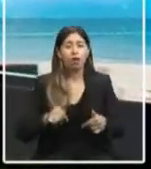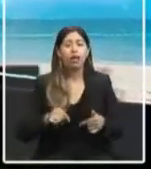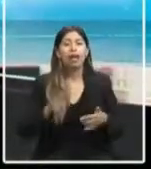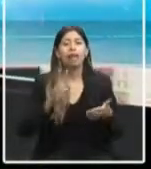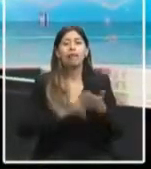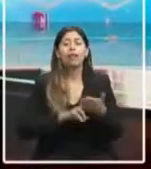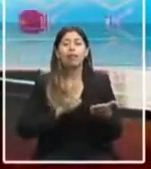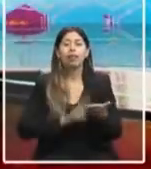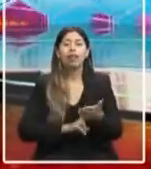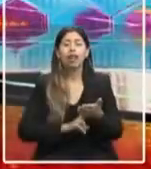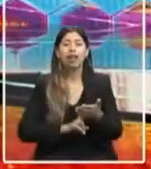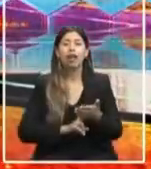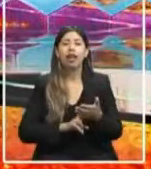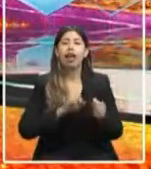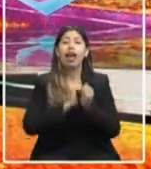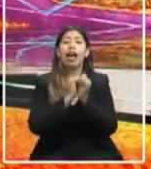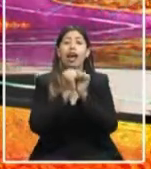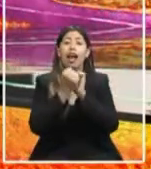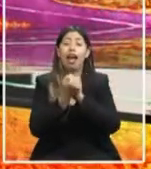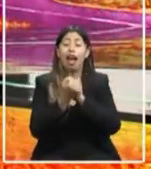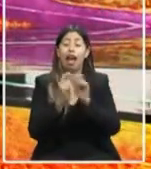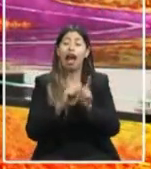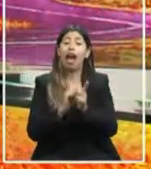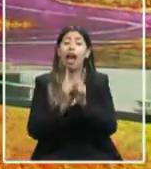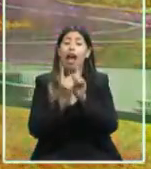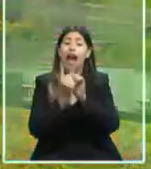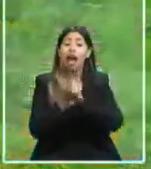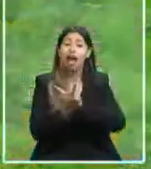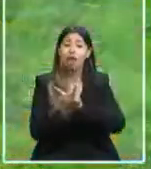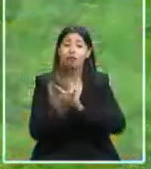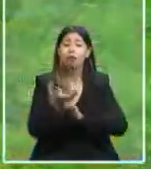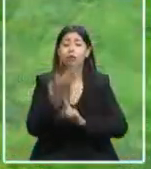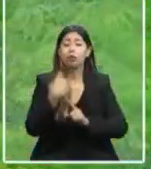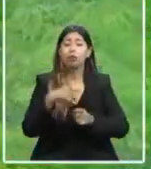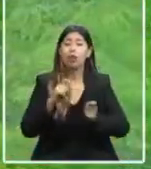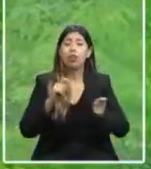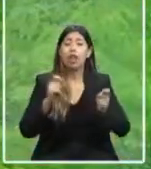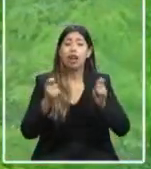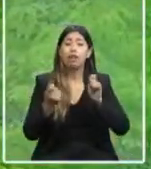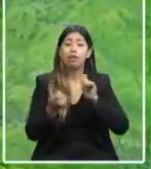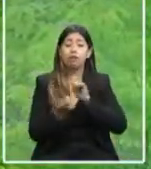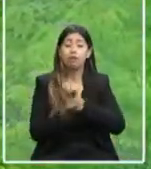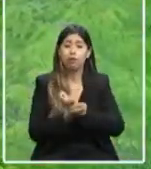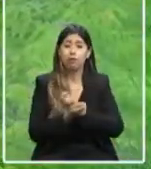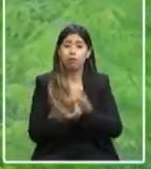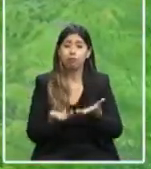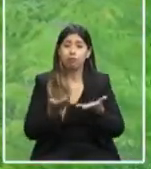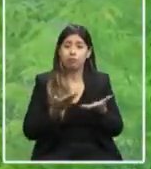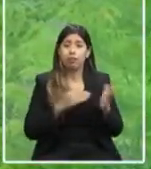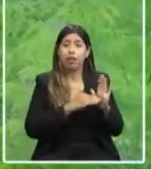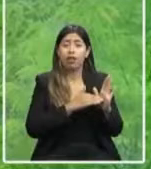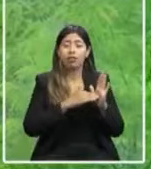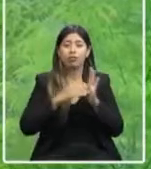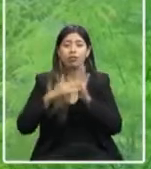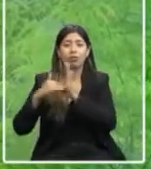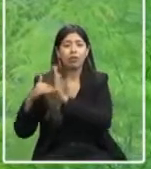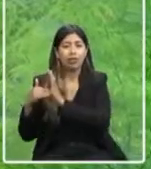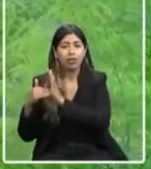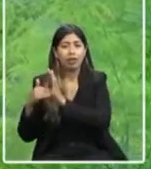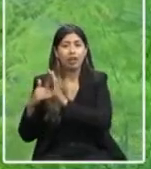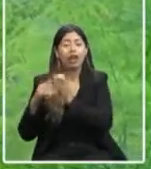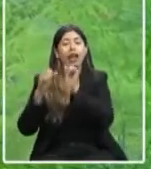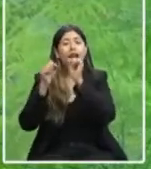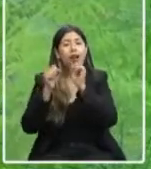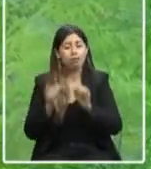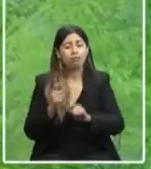bien los cambios que nos van a transformar y que nos van a dar sostenibilidad a largo plazo pueden ser